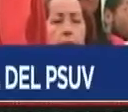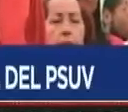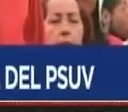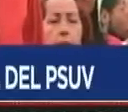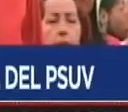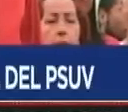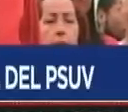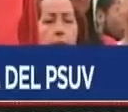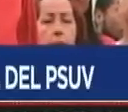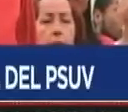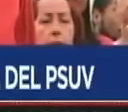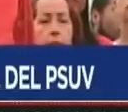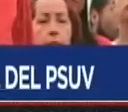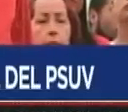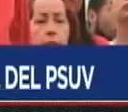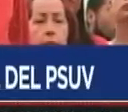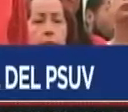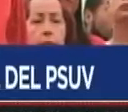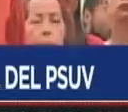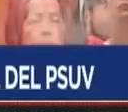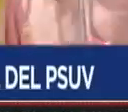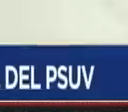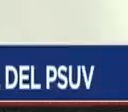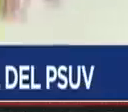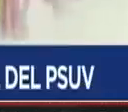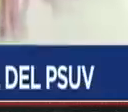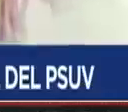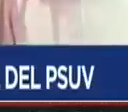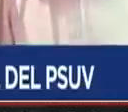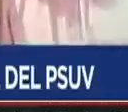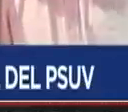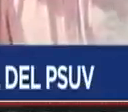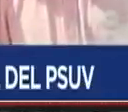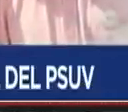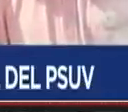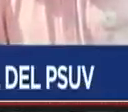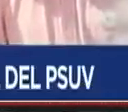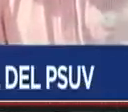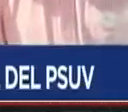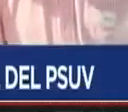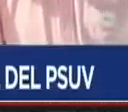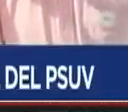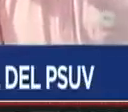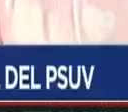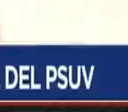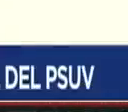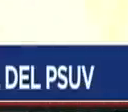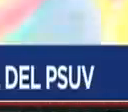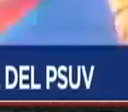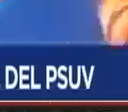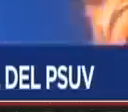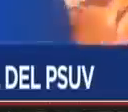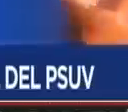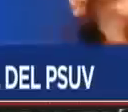era? El general Jorge Luis García Carneiro, general de la